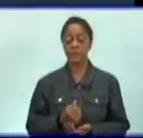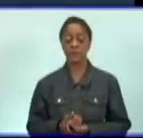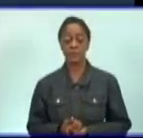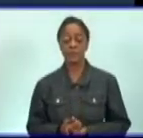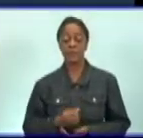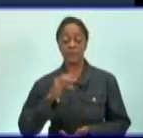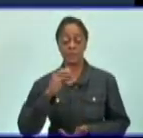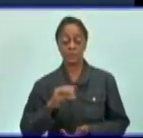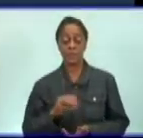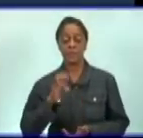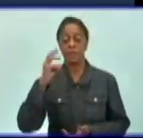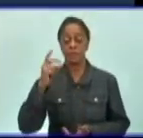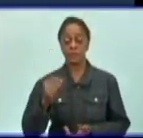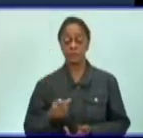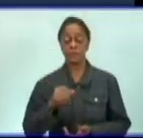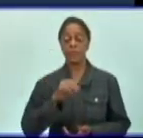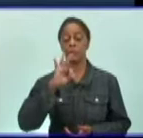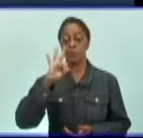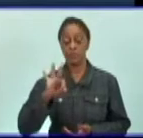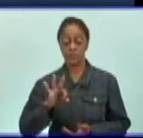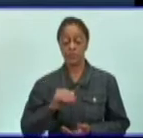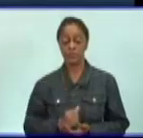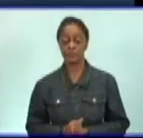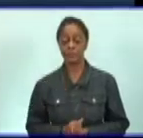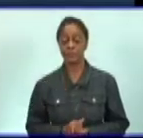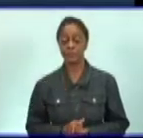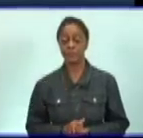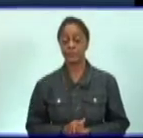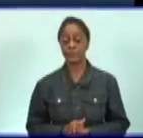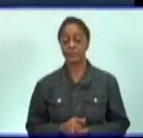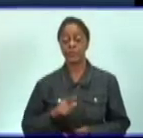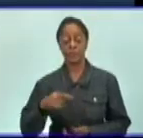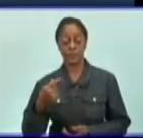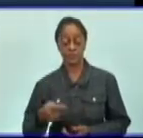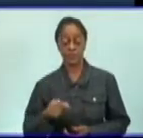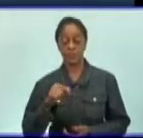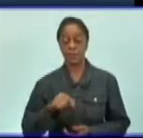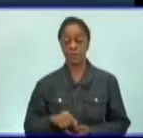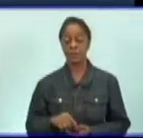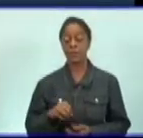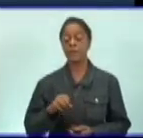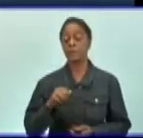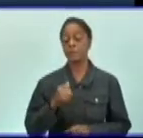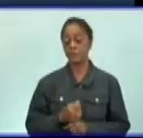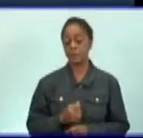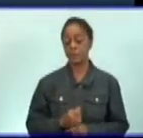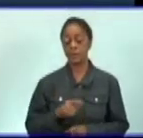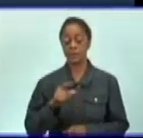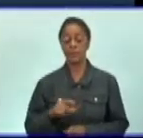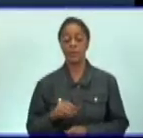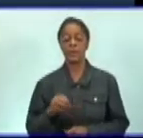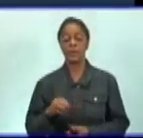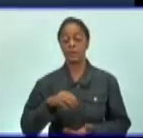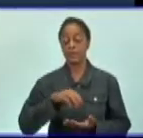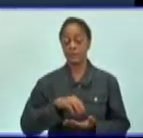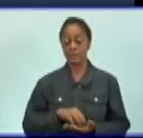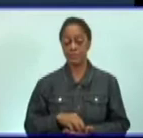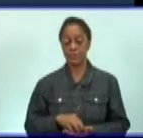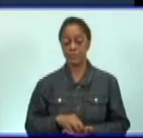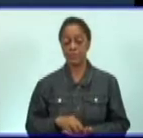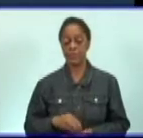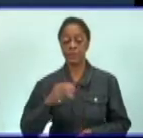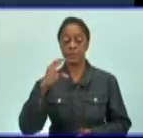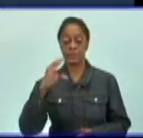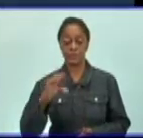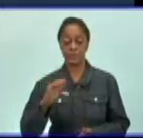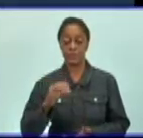el número 8. Continuamos ahora operando en el lugar de la